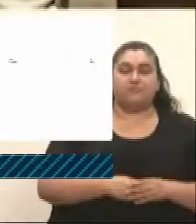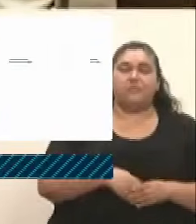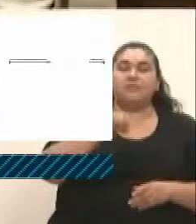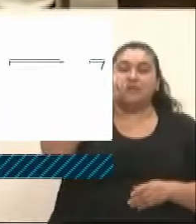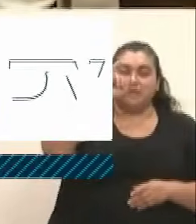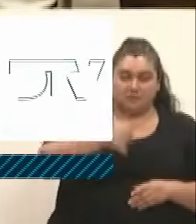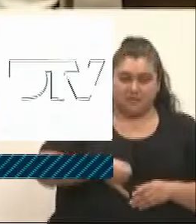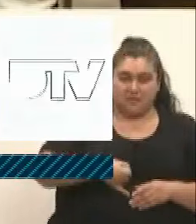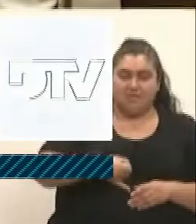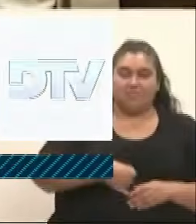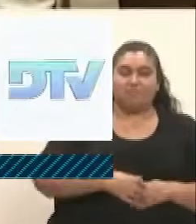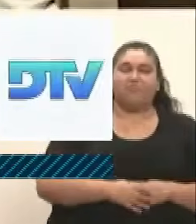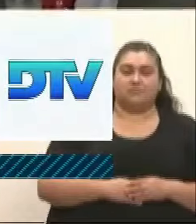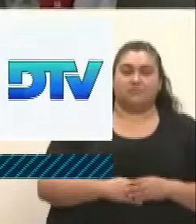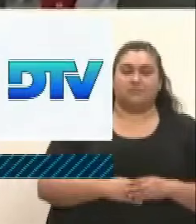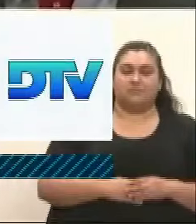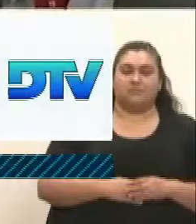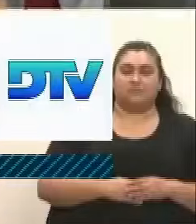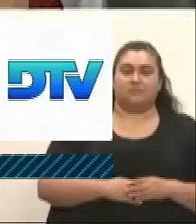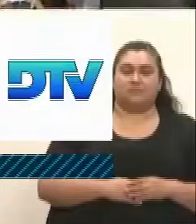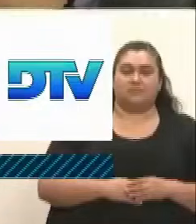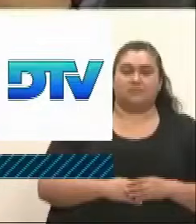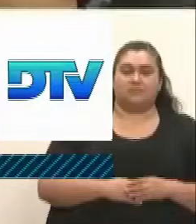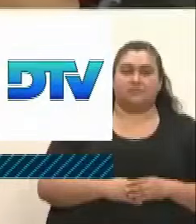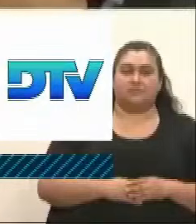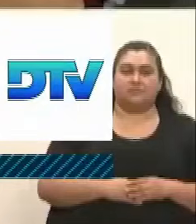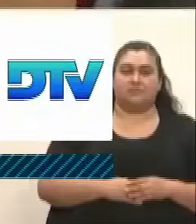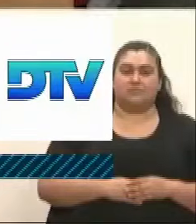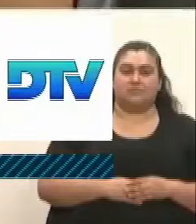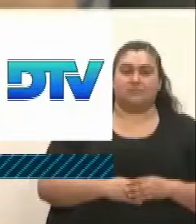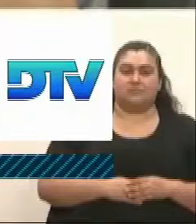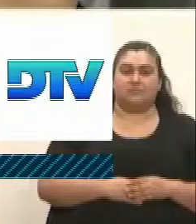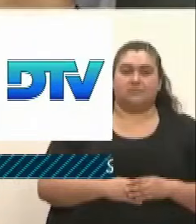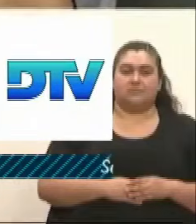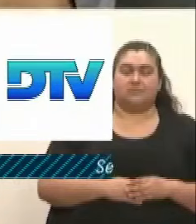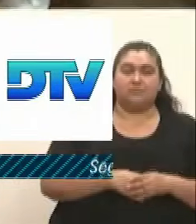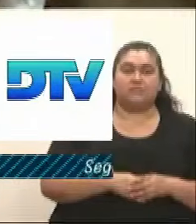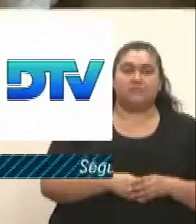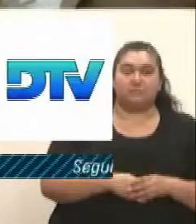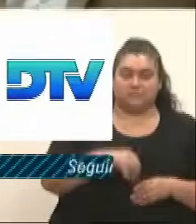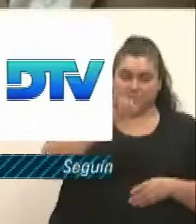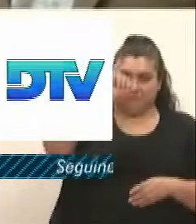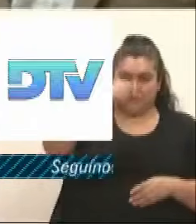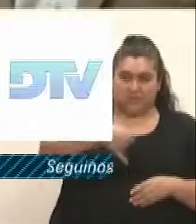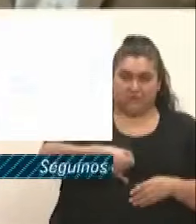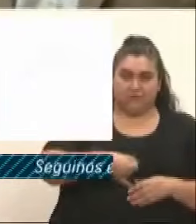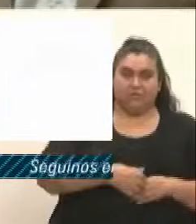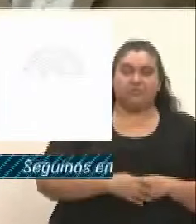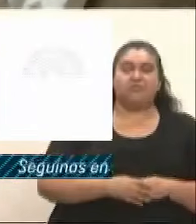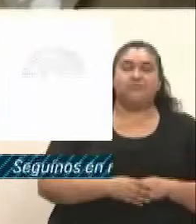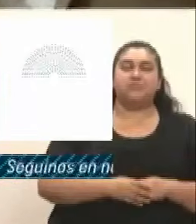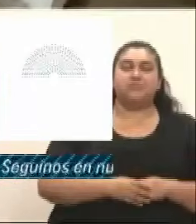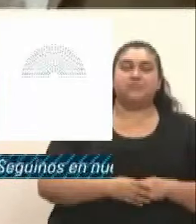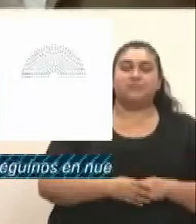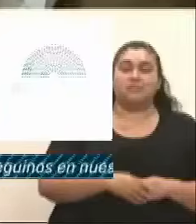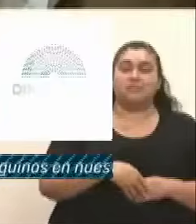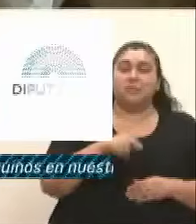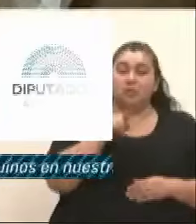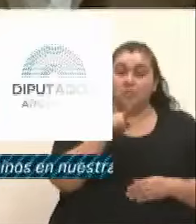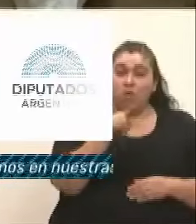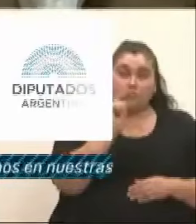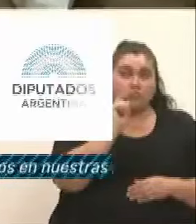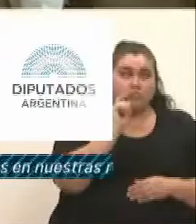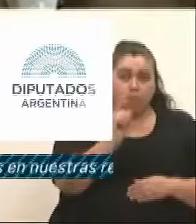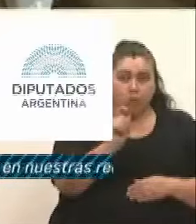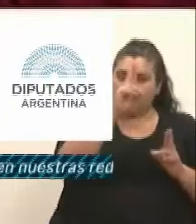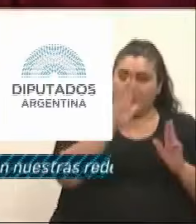Negro. Ahí vemos a Nadia Márquez Sí. jurando y bueno, muy Estuvo aplaudida Rolo también. Figueroa, lo vimos ahí. Cuando juró,